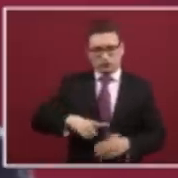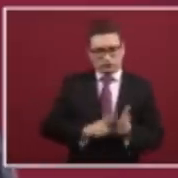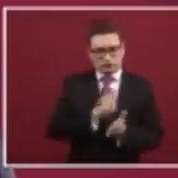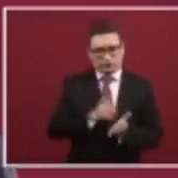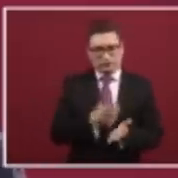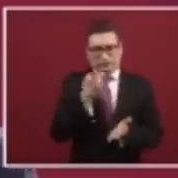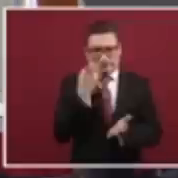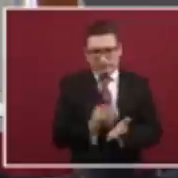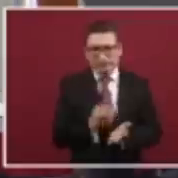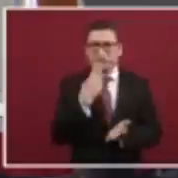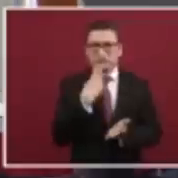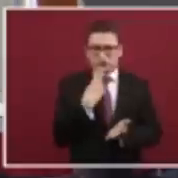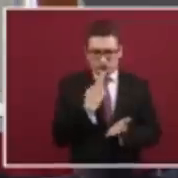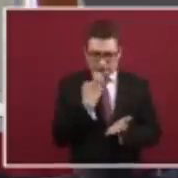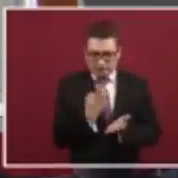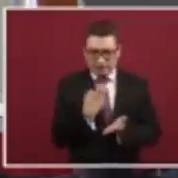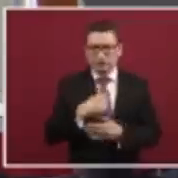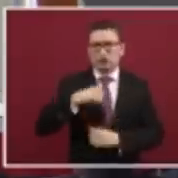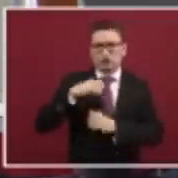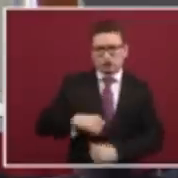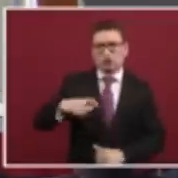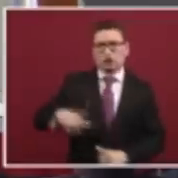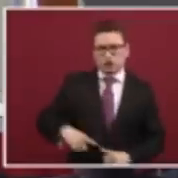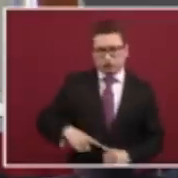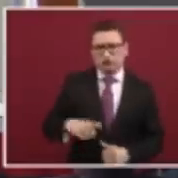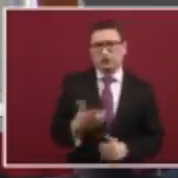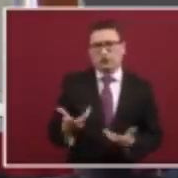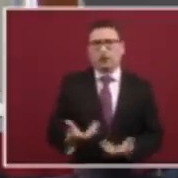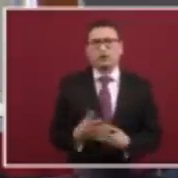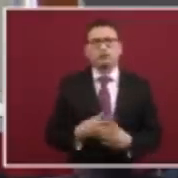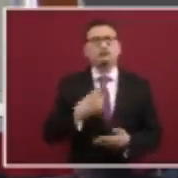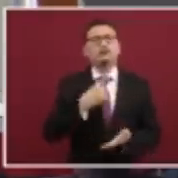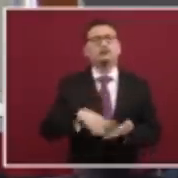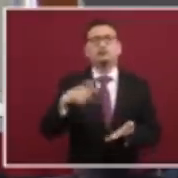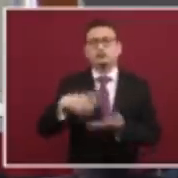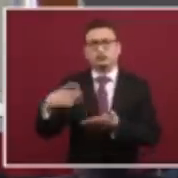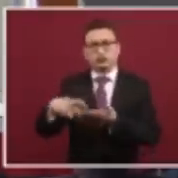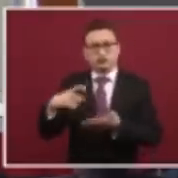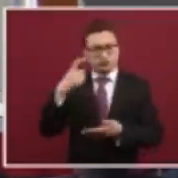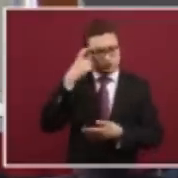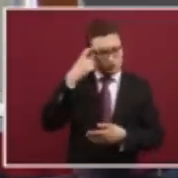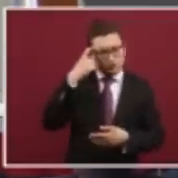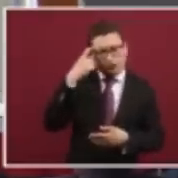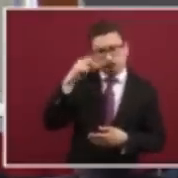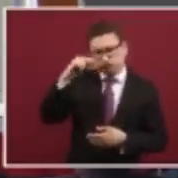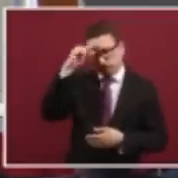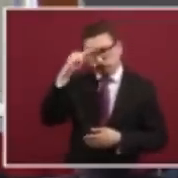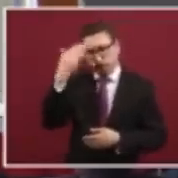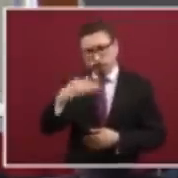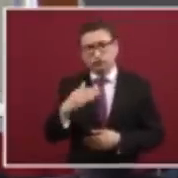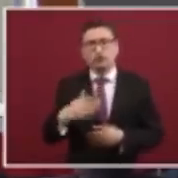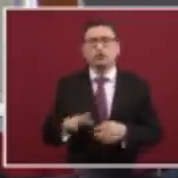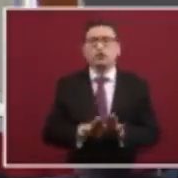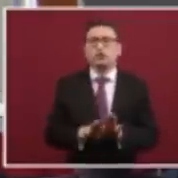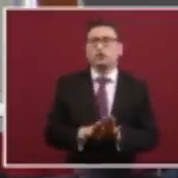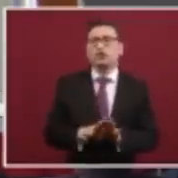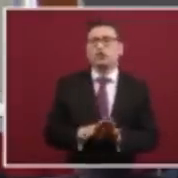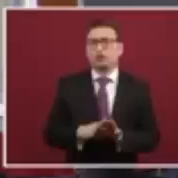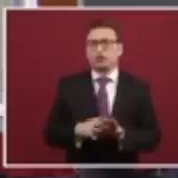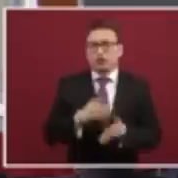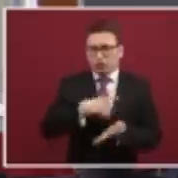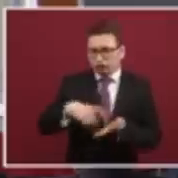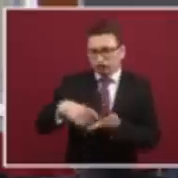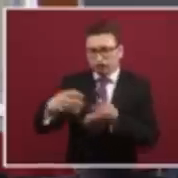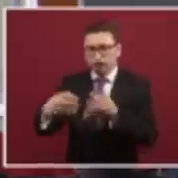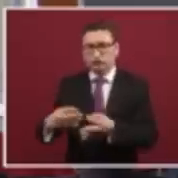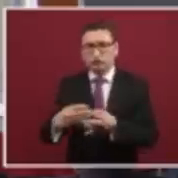haciendo uso de sus facultades, compró inteligentemente y en lugar de dispersar la demanda